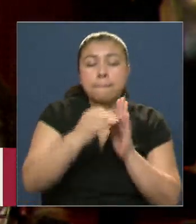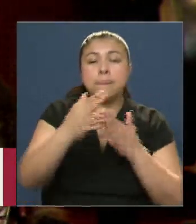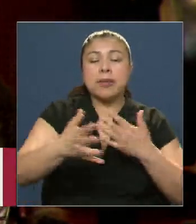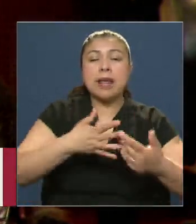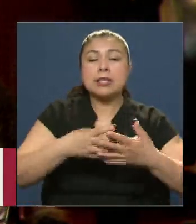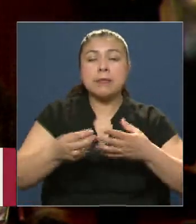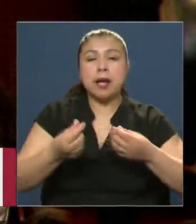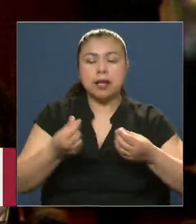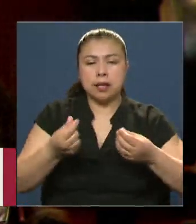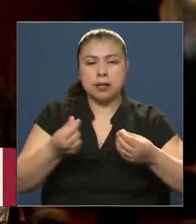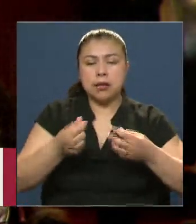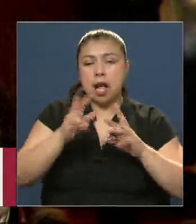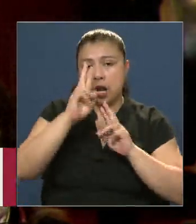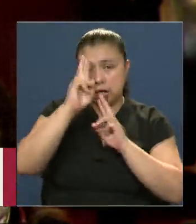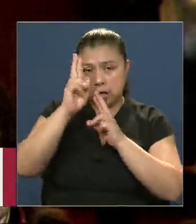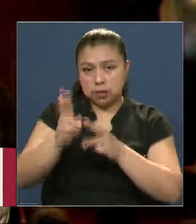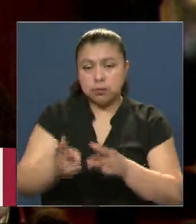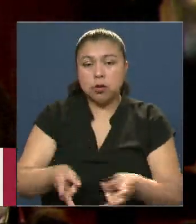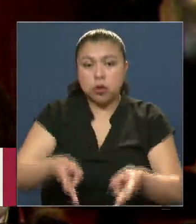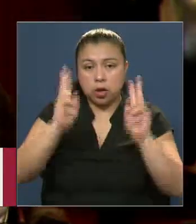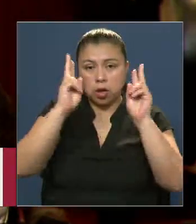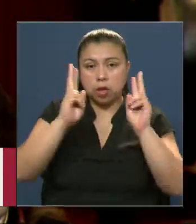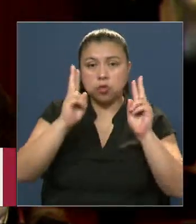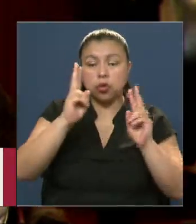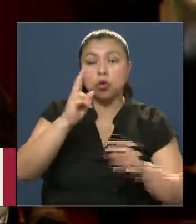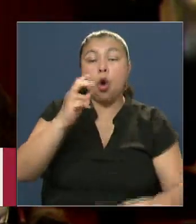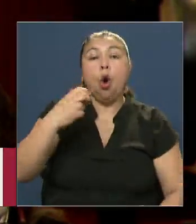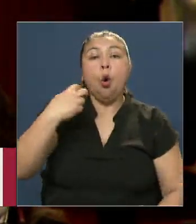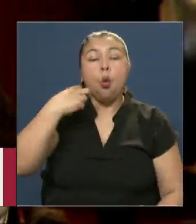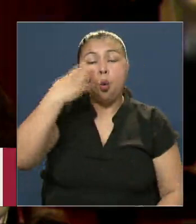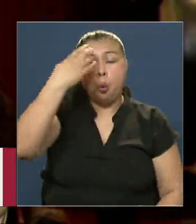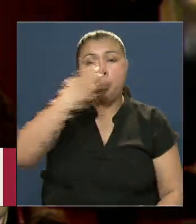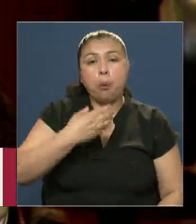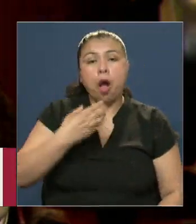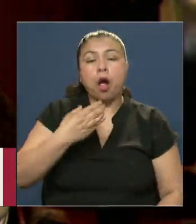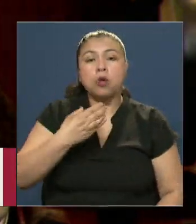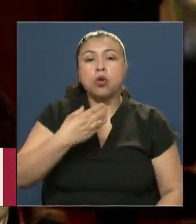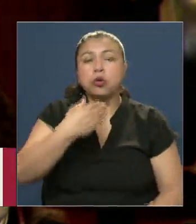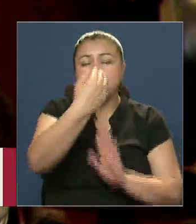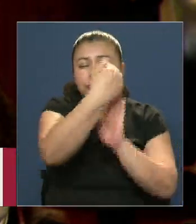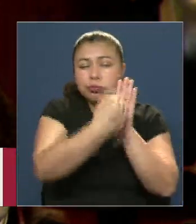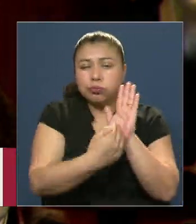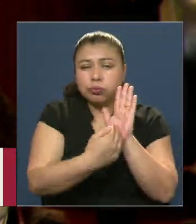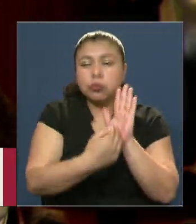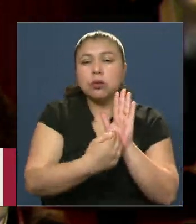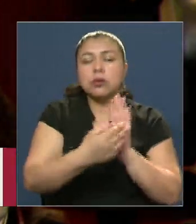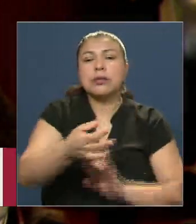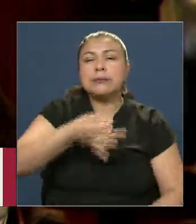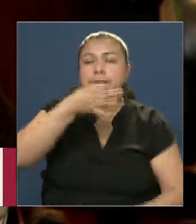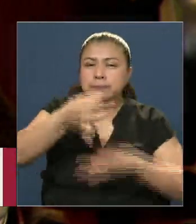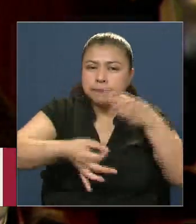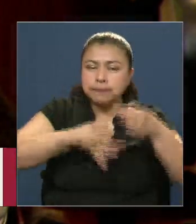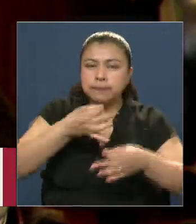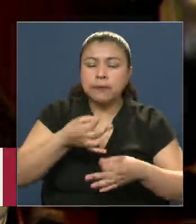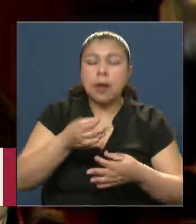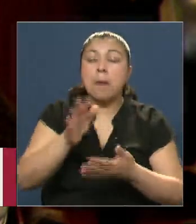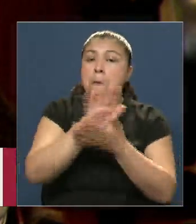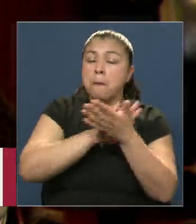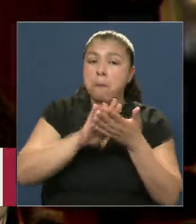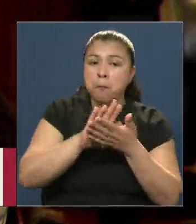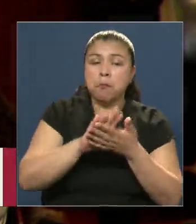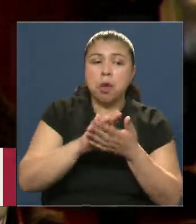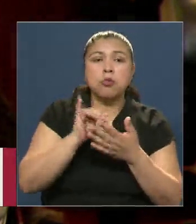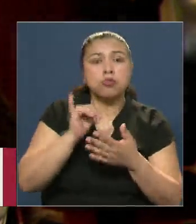transparencia, respeto de los derechos humanos y rendición de cuentas. Así, por ejemplo, me parece del